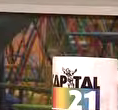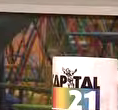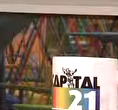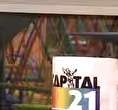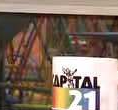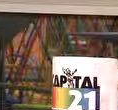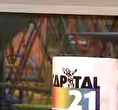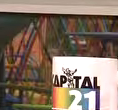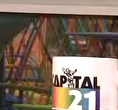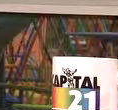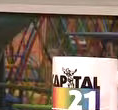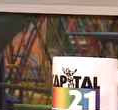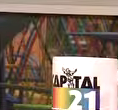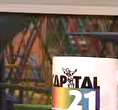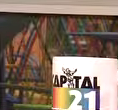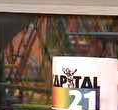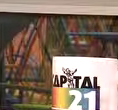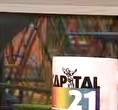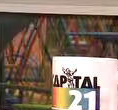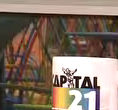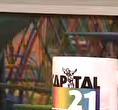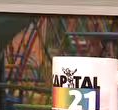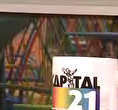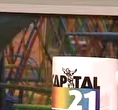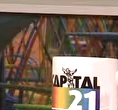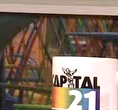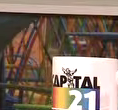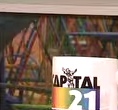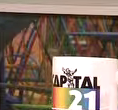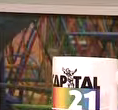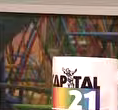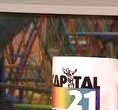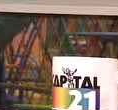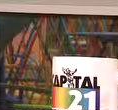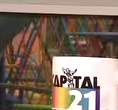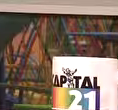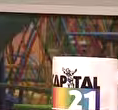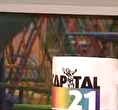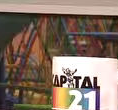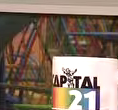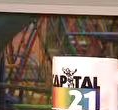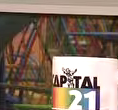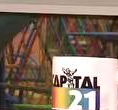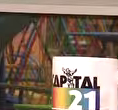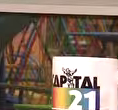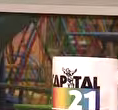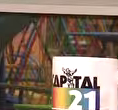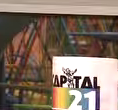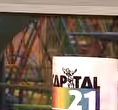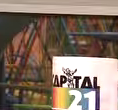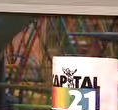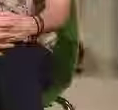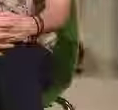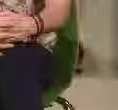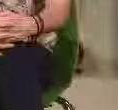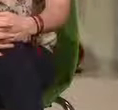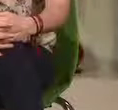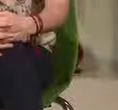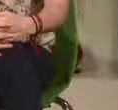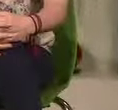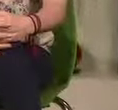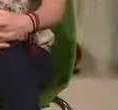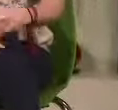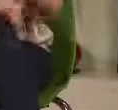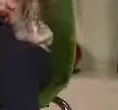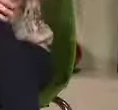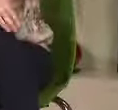no... Yo, por ejemplo, yo uso el BB Cream y es un maquillaje que es súper ligero, te cuida el sol y bueno, que nos lo diga Juan Carlos